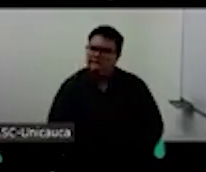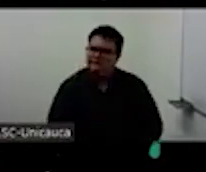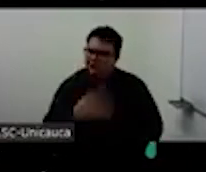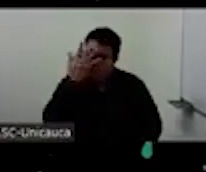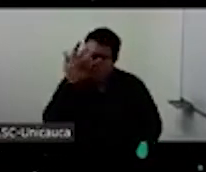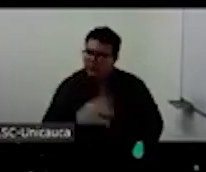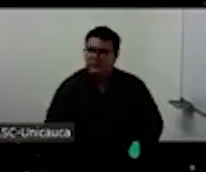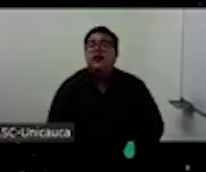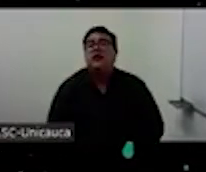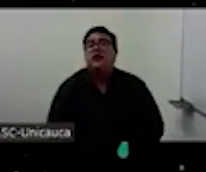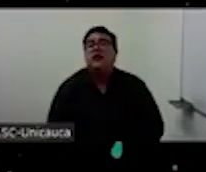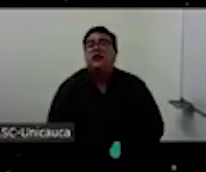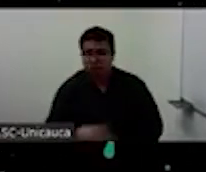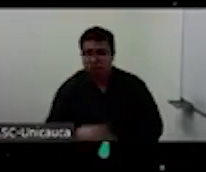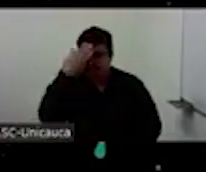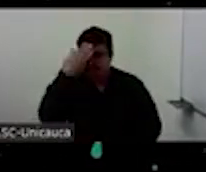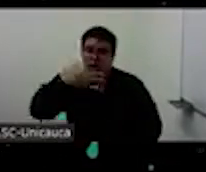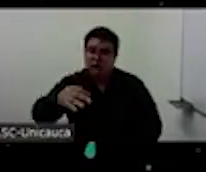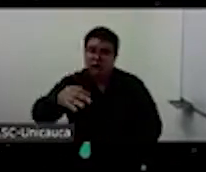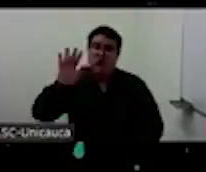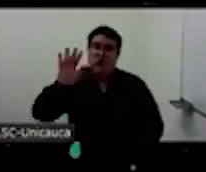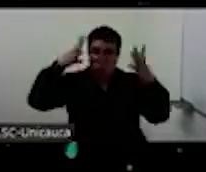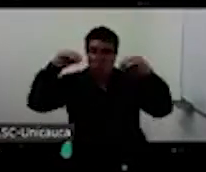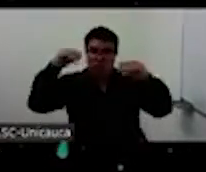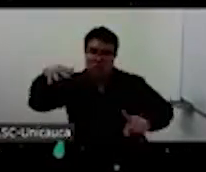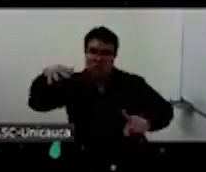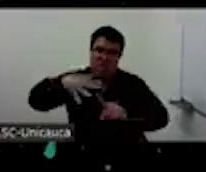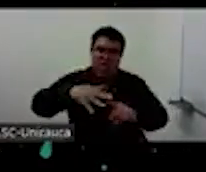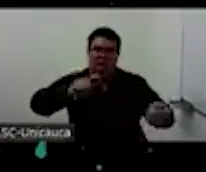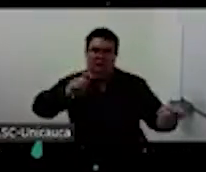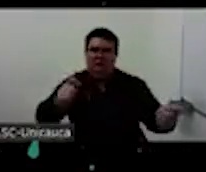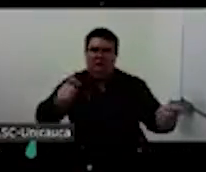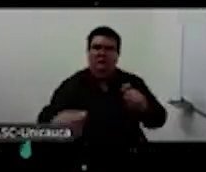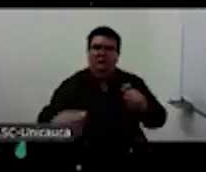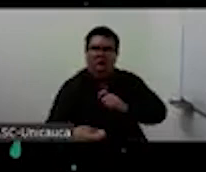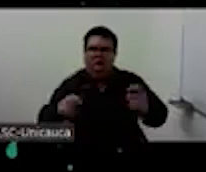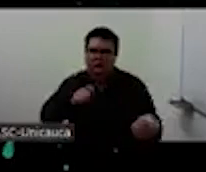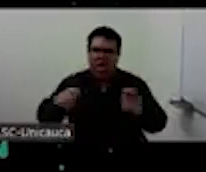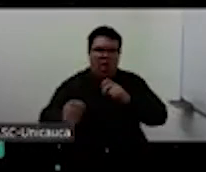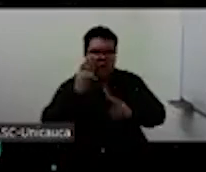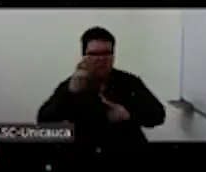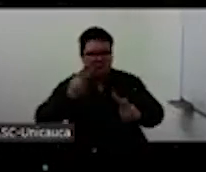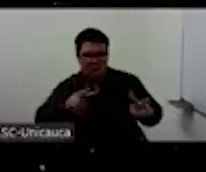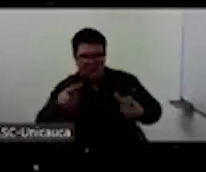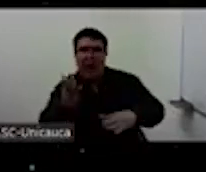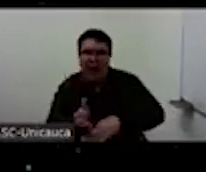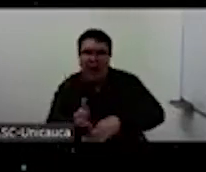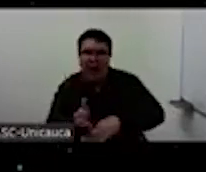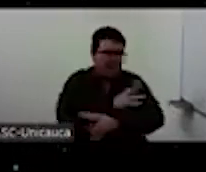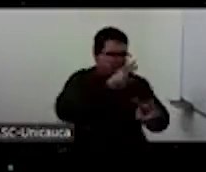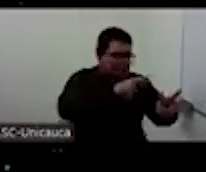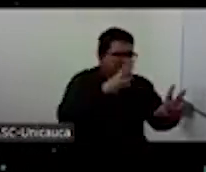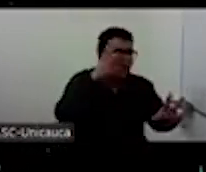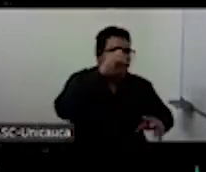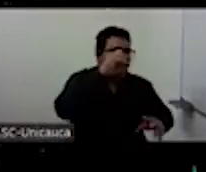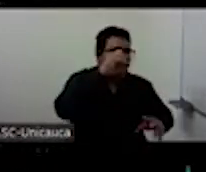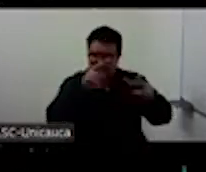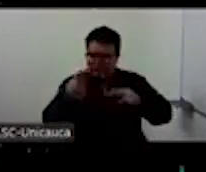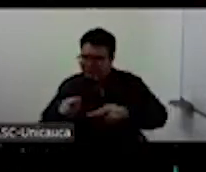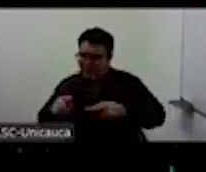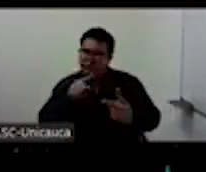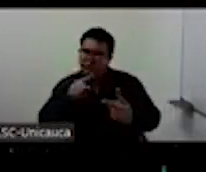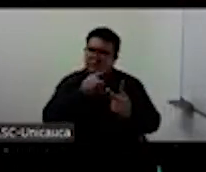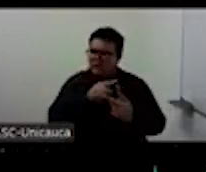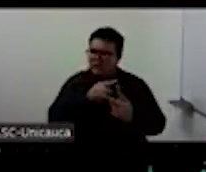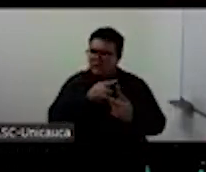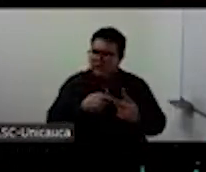fue alterada o afectada por la conquista y se pueden hacer dos lecturas a partir de ellos. La primera considera que